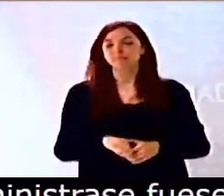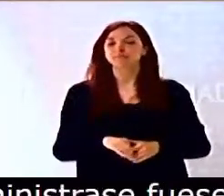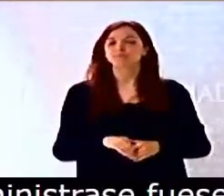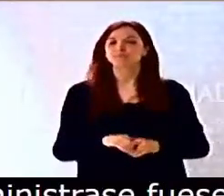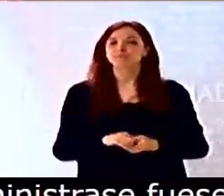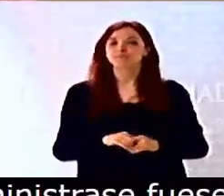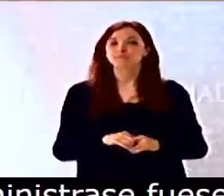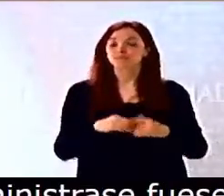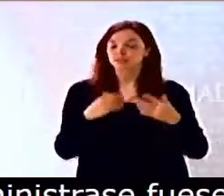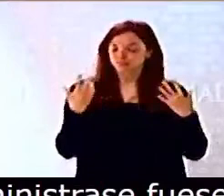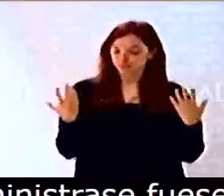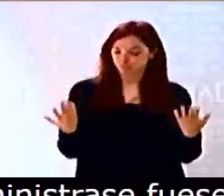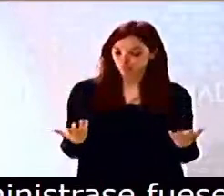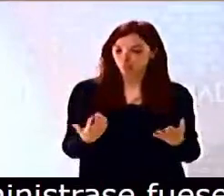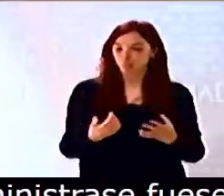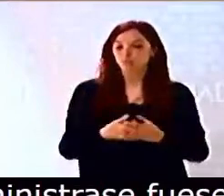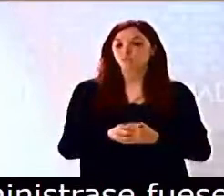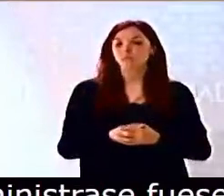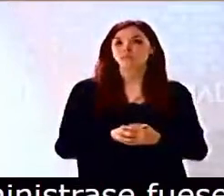Por lo tanto,